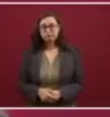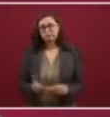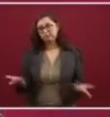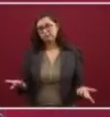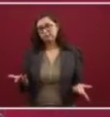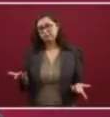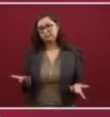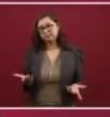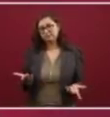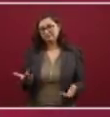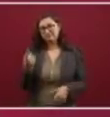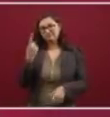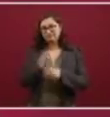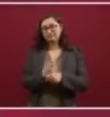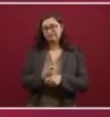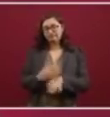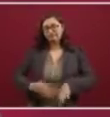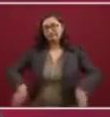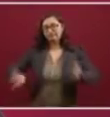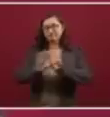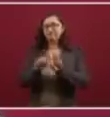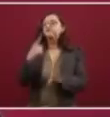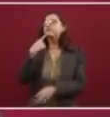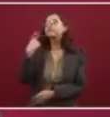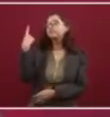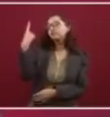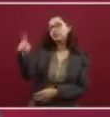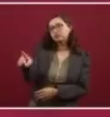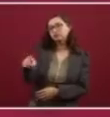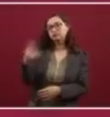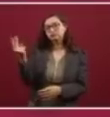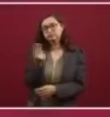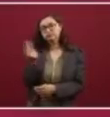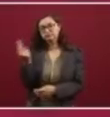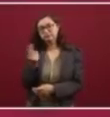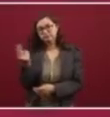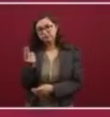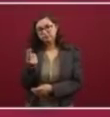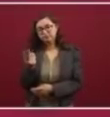presentaba la denuncia, porque si nosotros